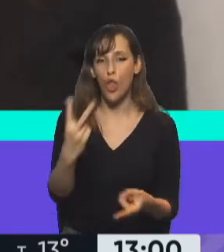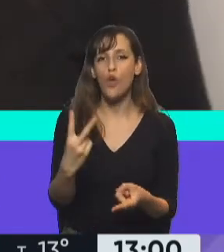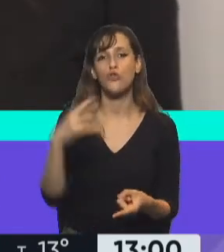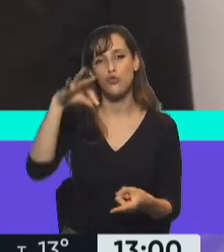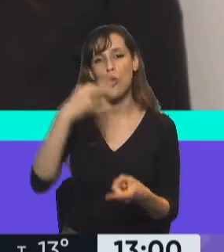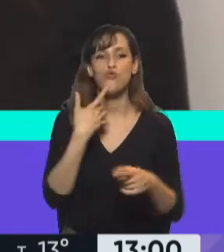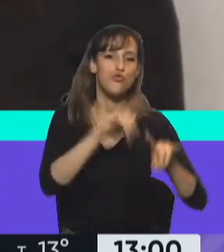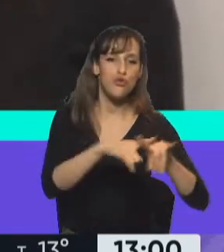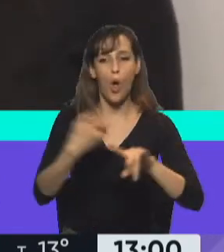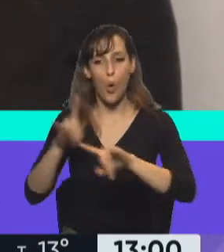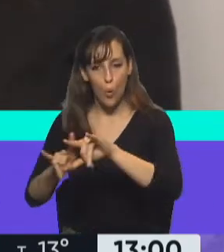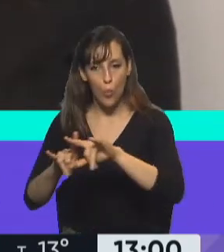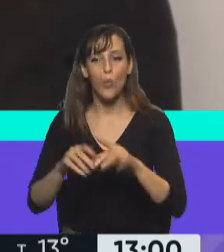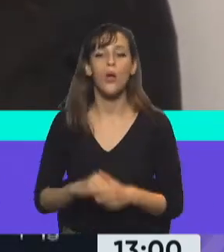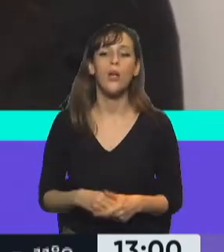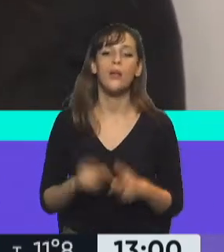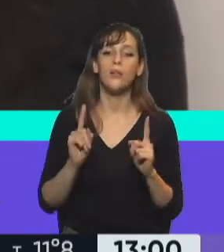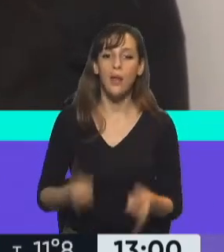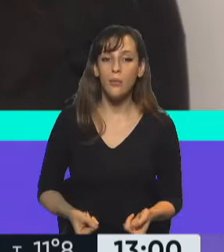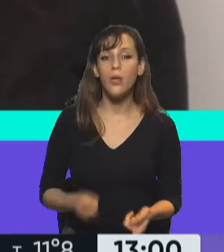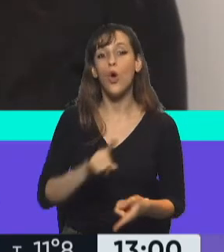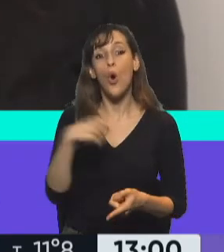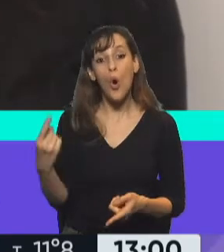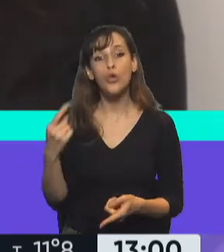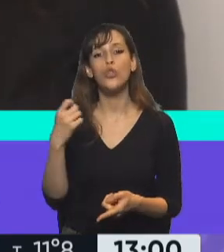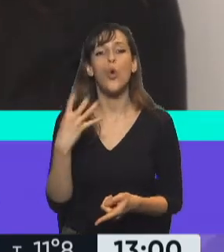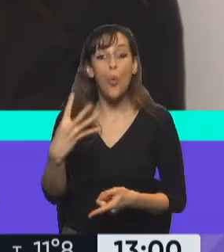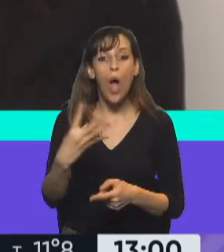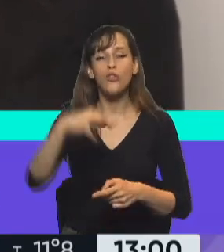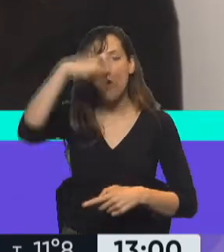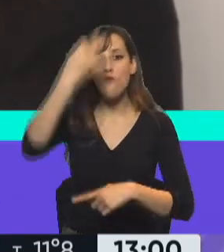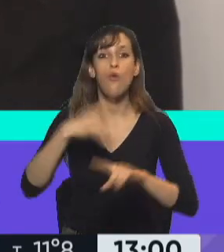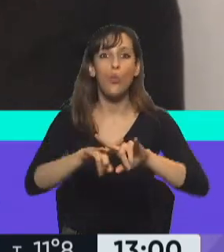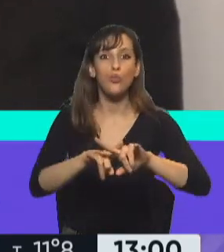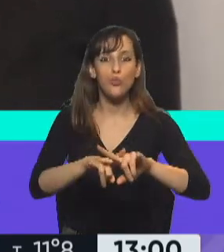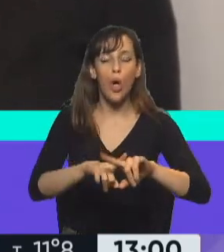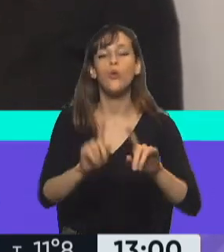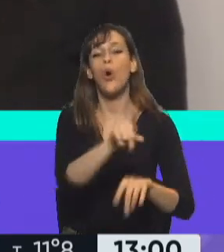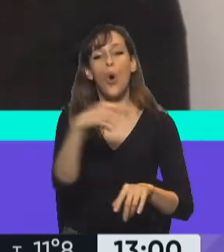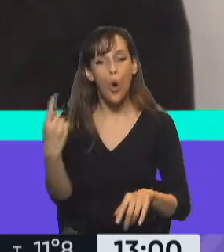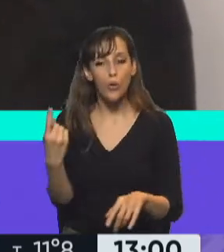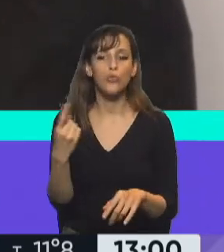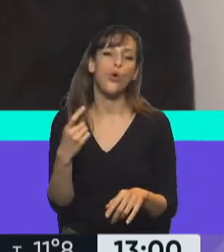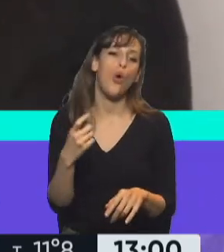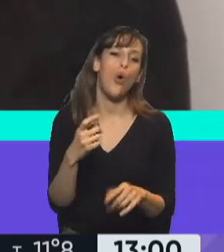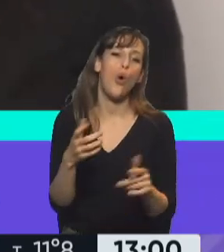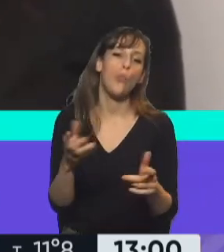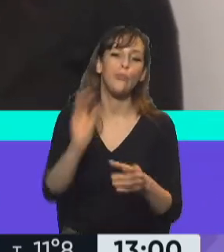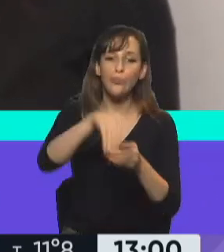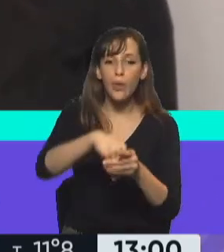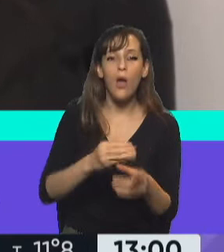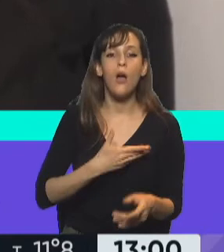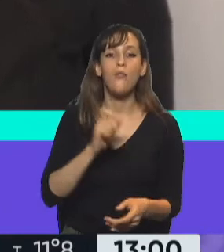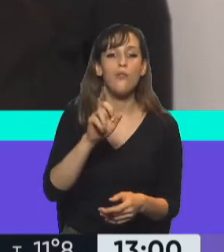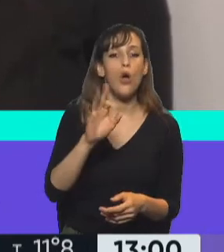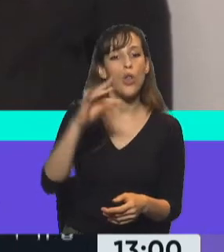Está volviendo con 4 funciones únicas. Tenemos en el Broadway 3 empanadas con Flor de la B. Está también